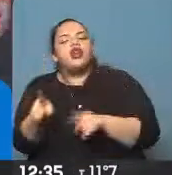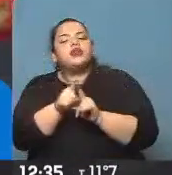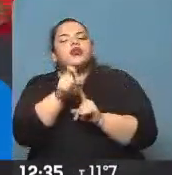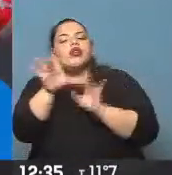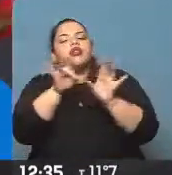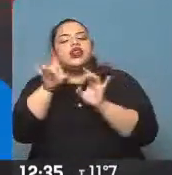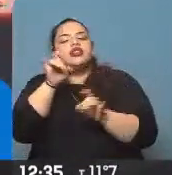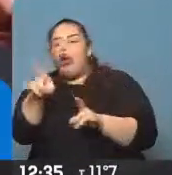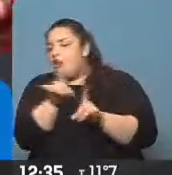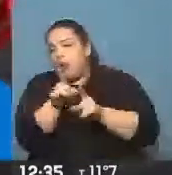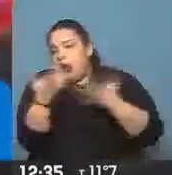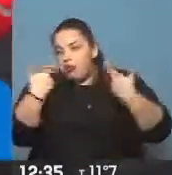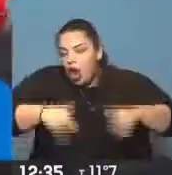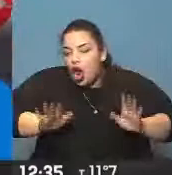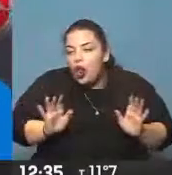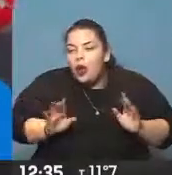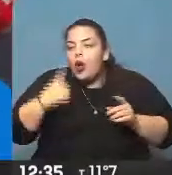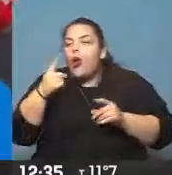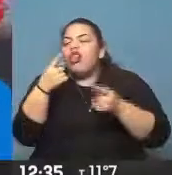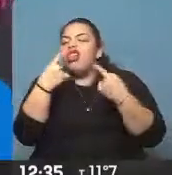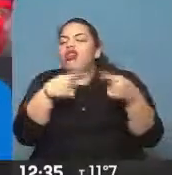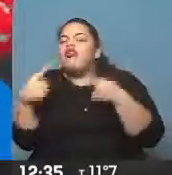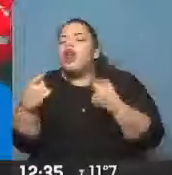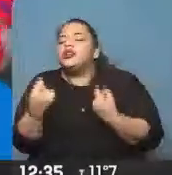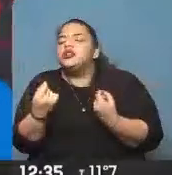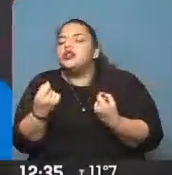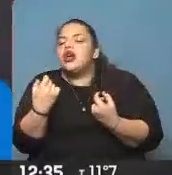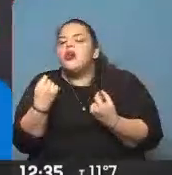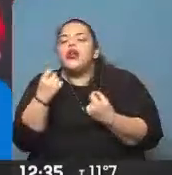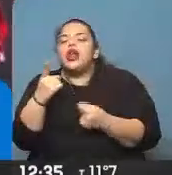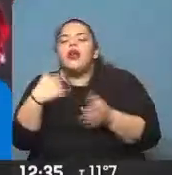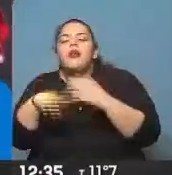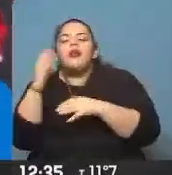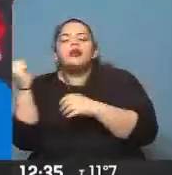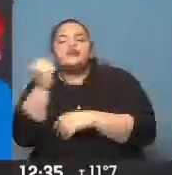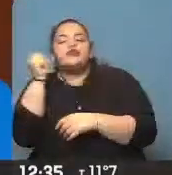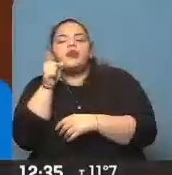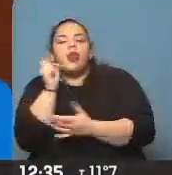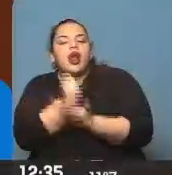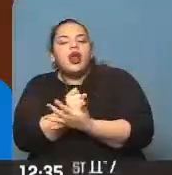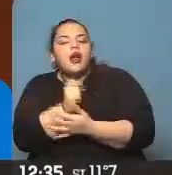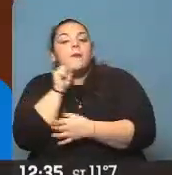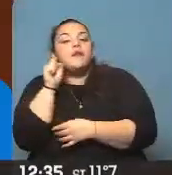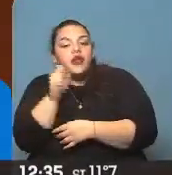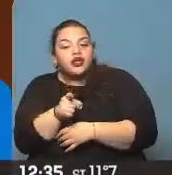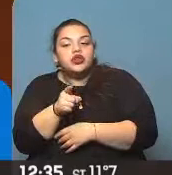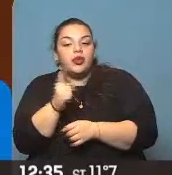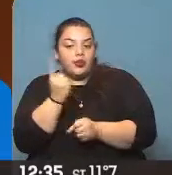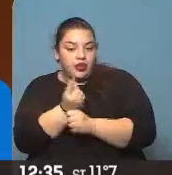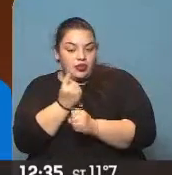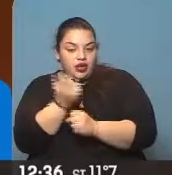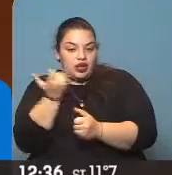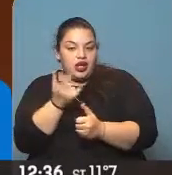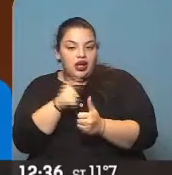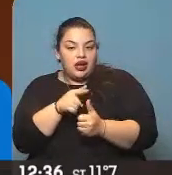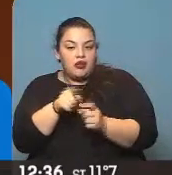con lo que hay ahora en mercado cuál es la diferencia porque se destaca tu producto este es un producto se hizo con buenos primero tiene las puntas